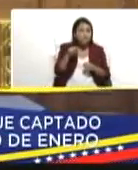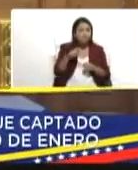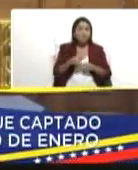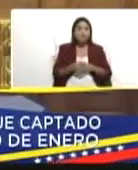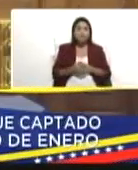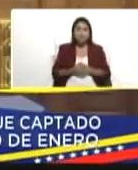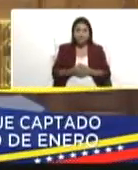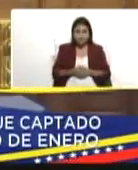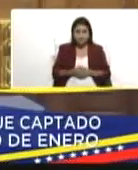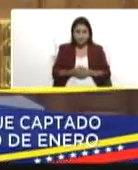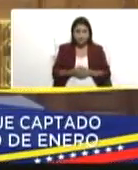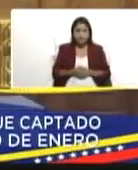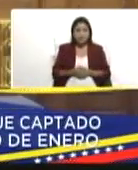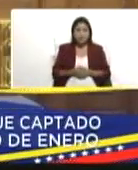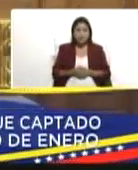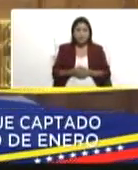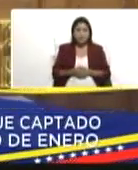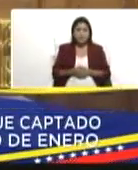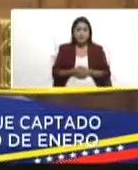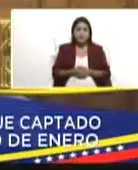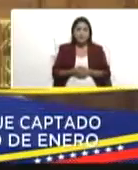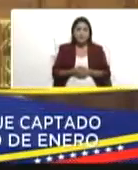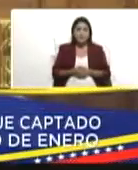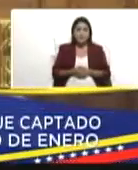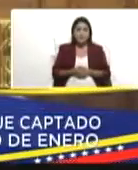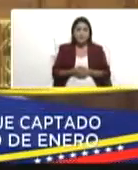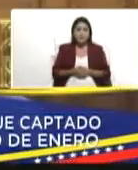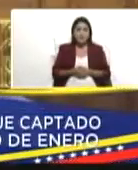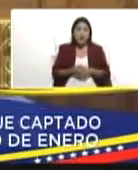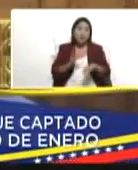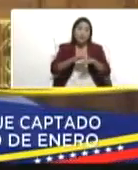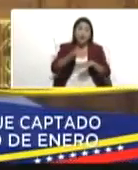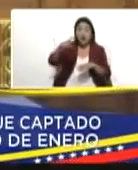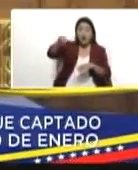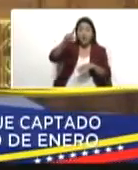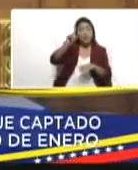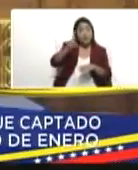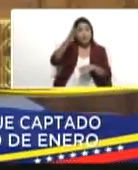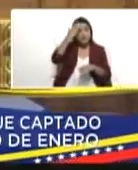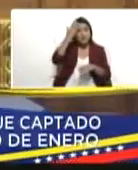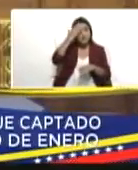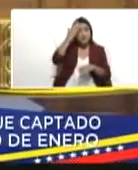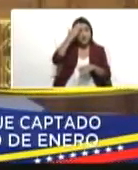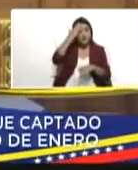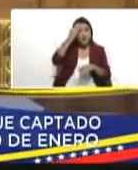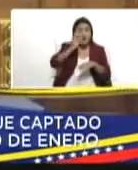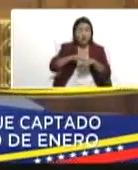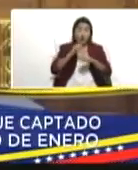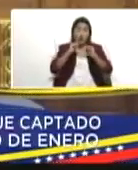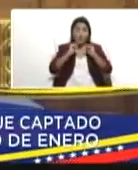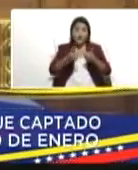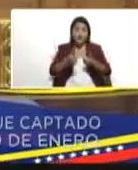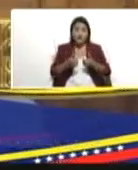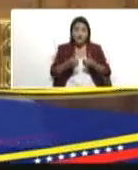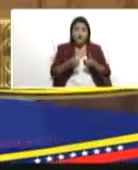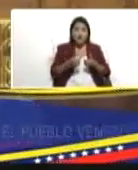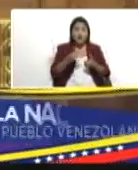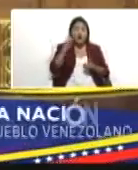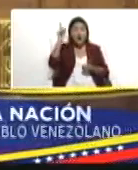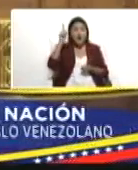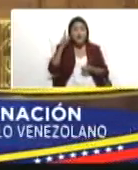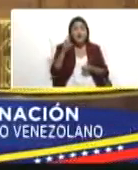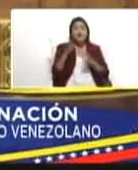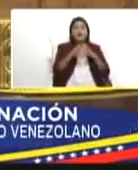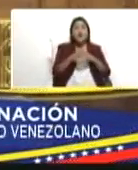Jorge luego de que ellos se tienen que enterar porque ahí mismo comienza a sacar desde Miami